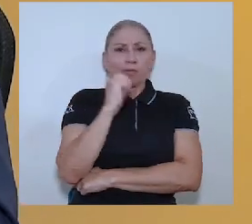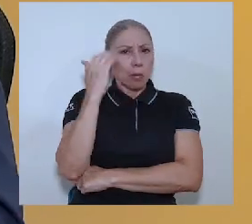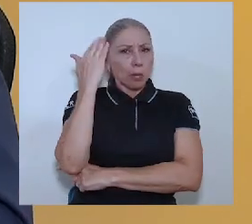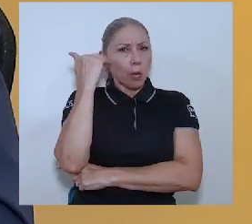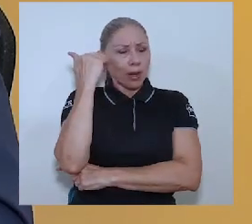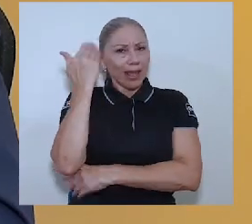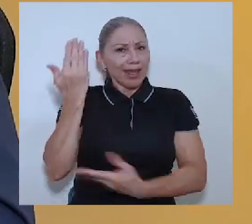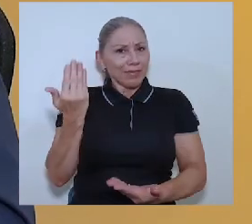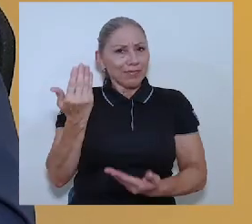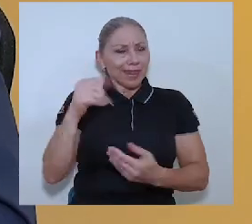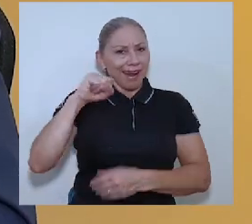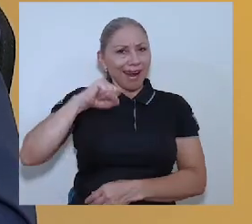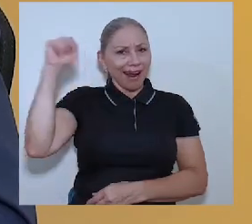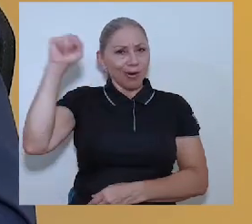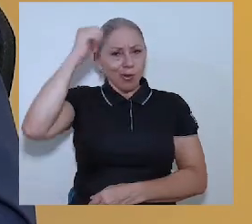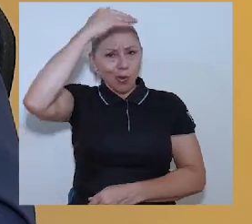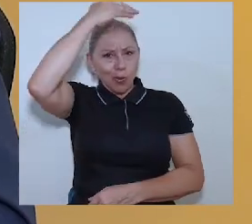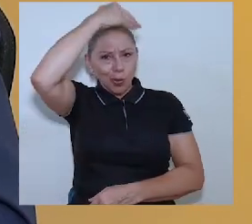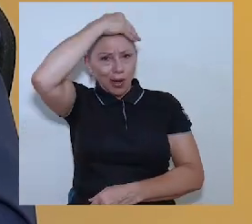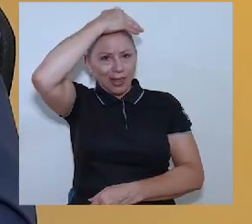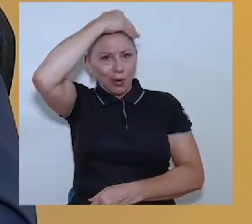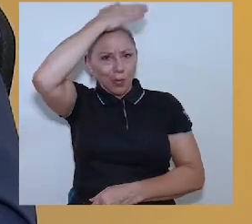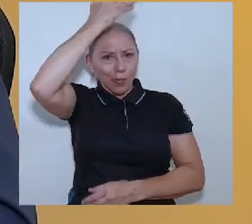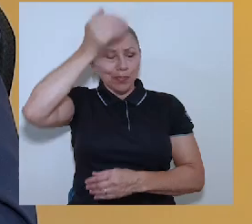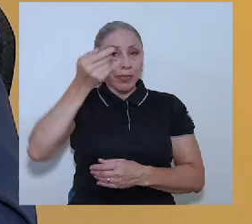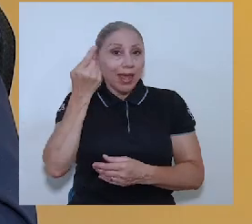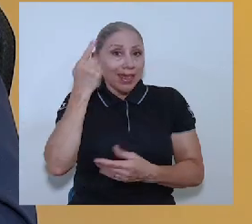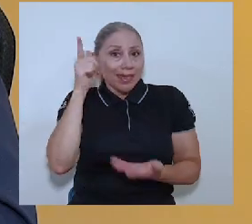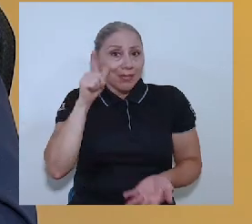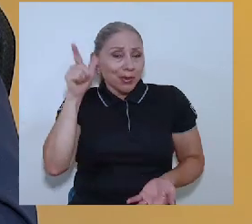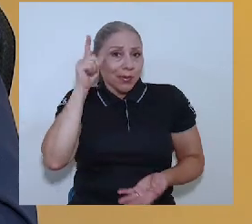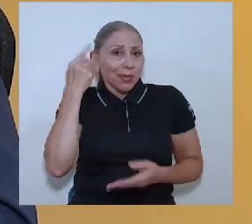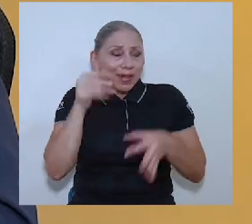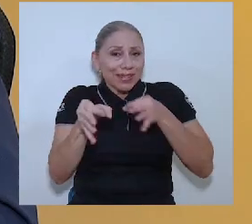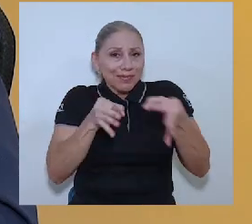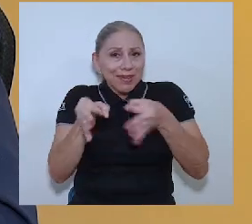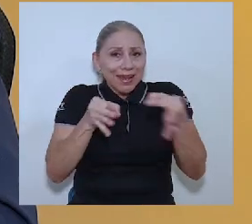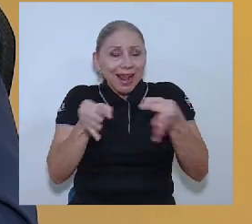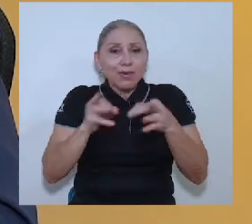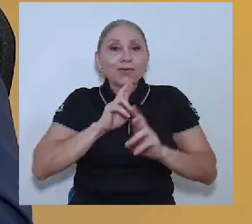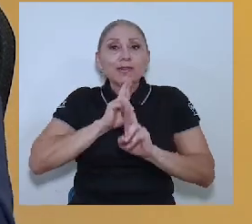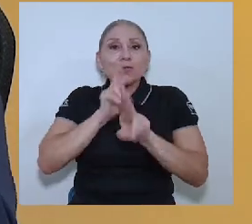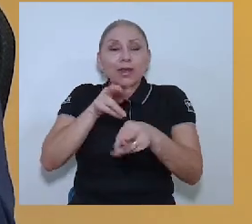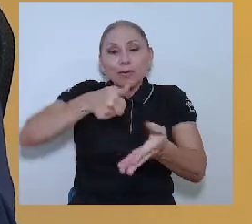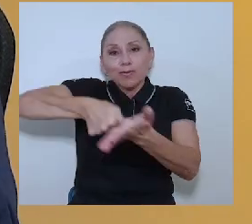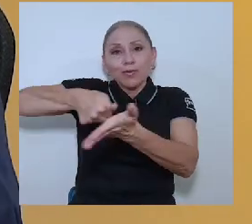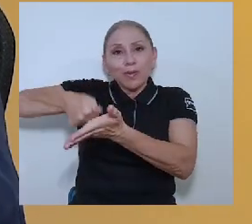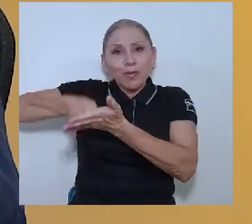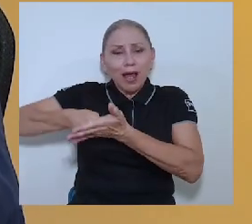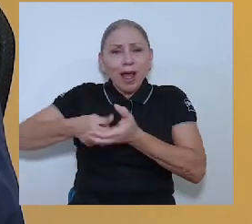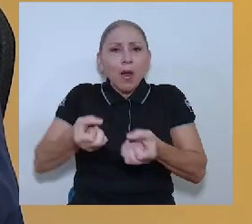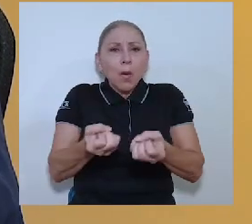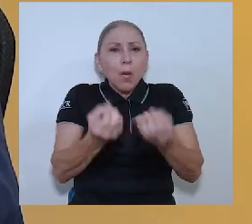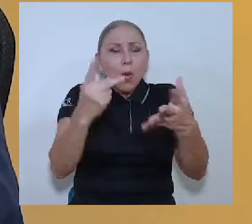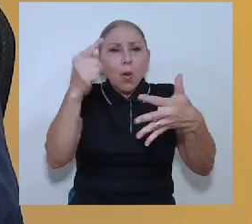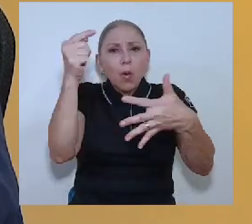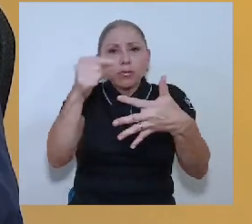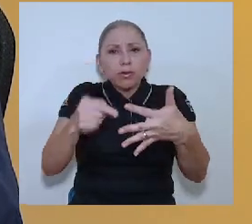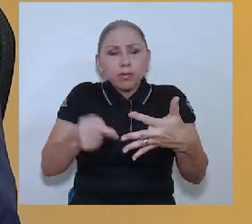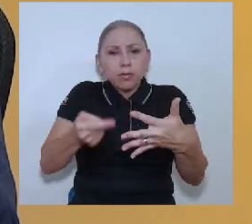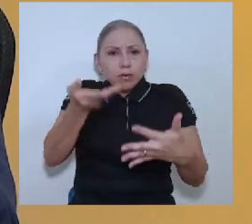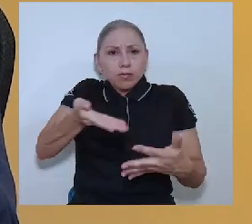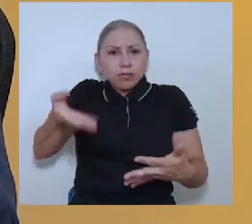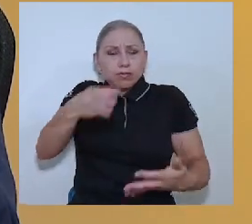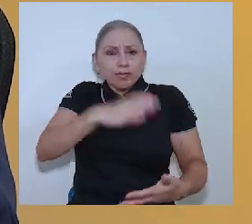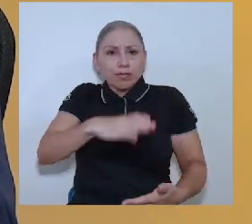qué ganó Donald Trump. Y por supuesto que para explicar un resultado electoral hay una multiplicidad